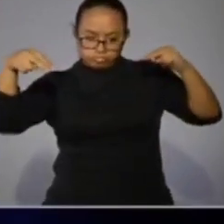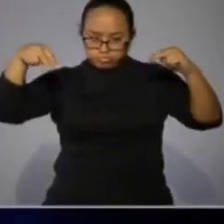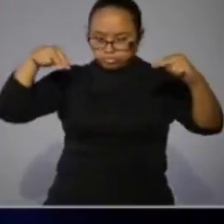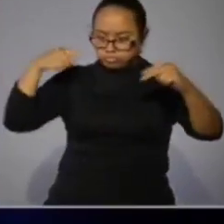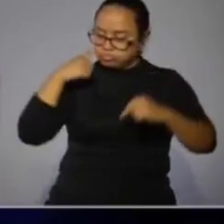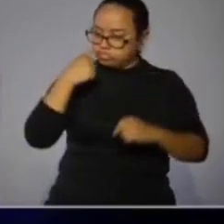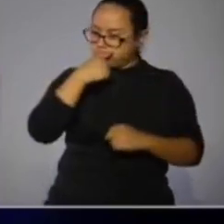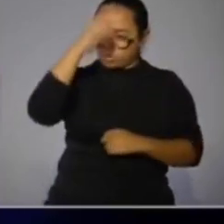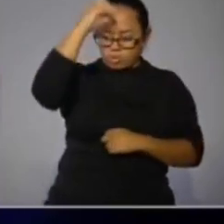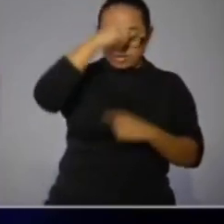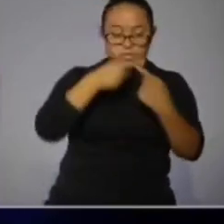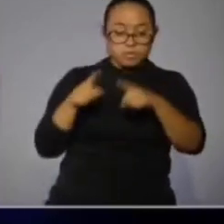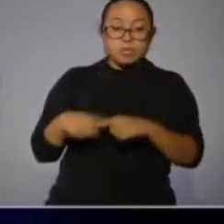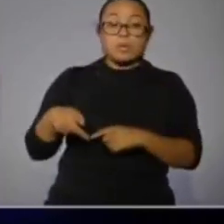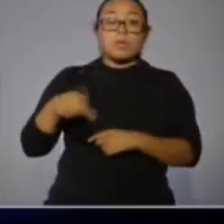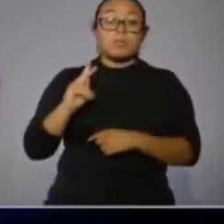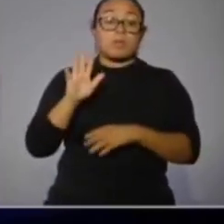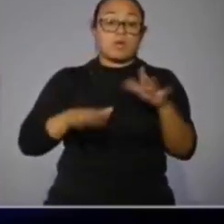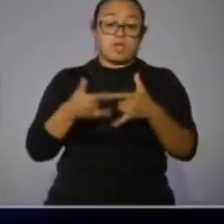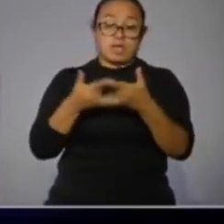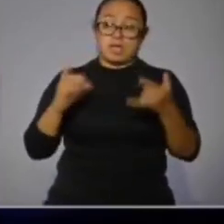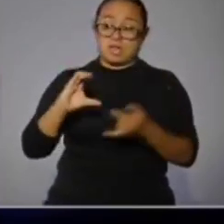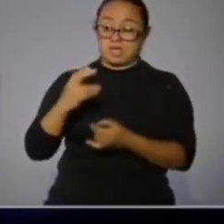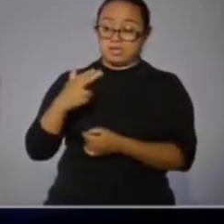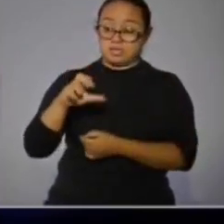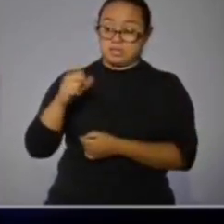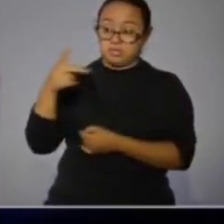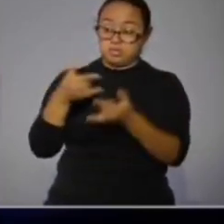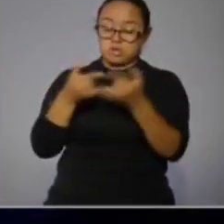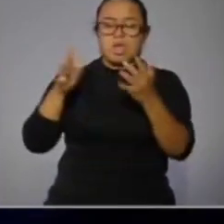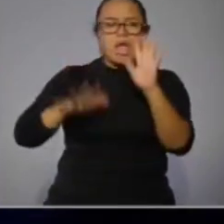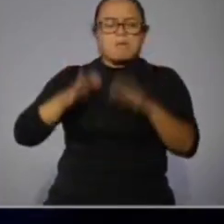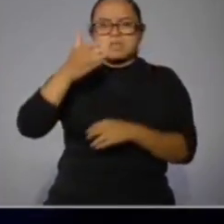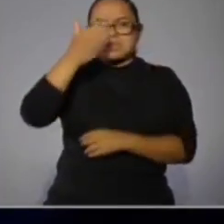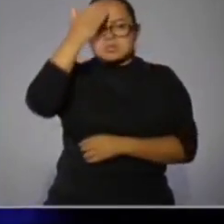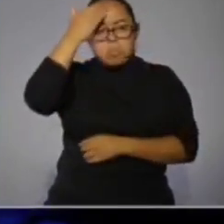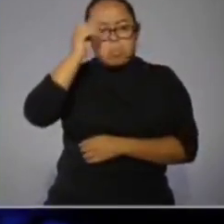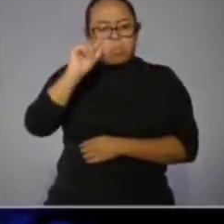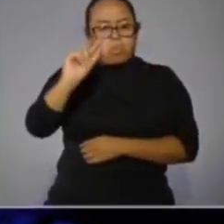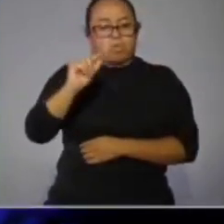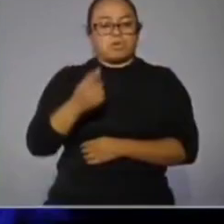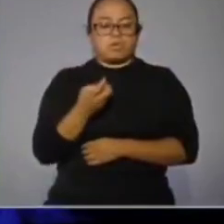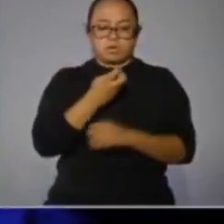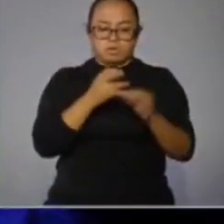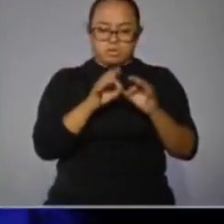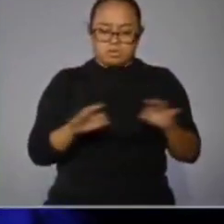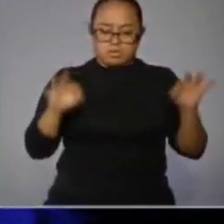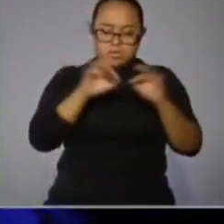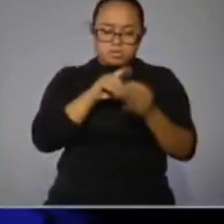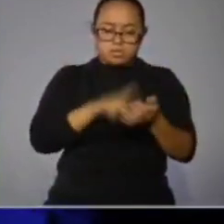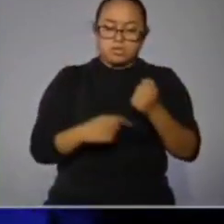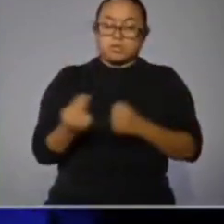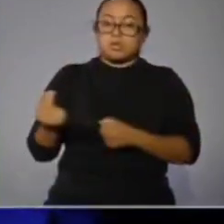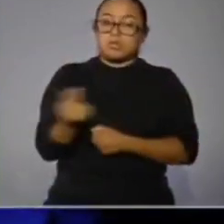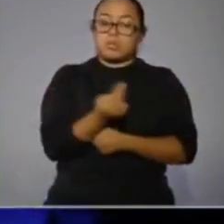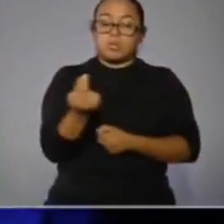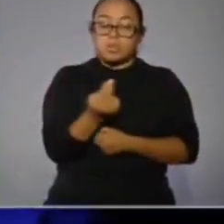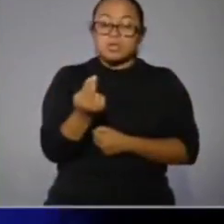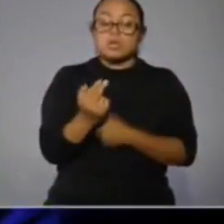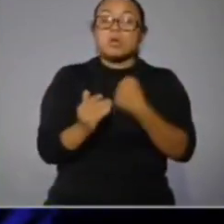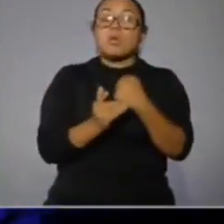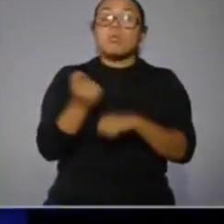aparte es un cuento poco conocido de Charles Perrault y que toma esta relevancia y este impacto que necesita porque no